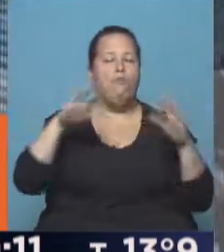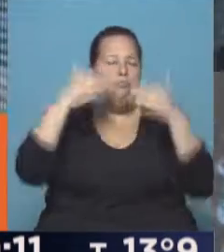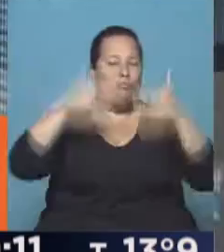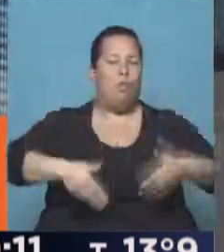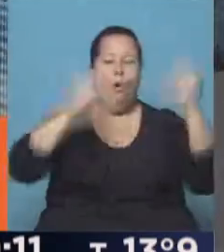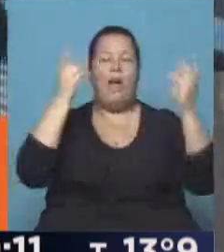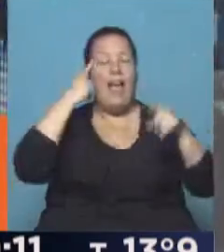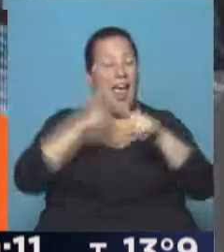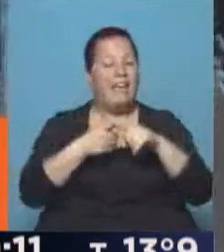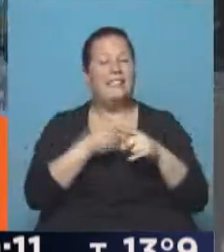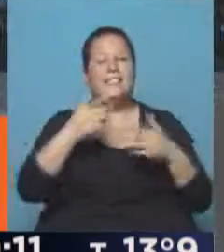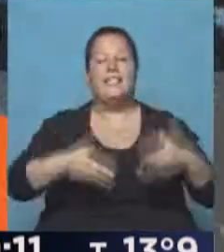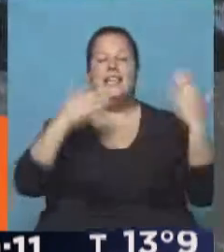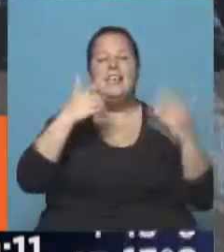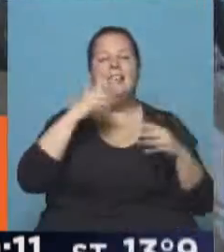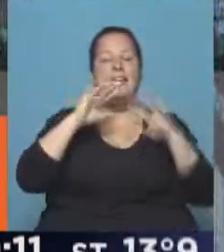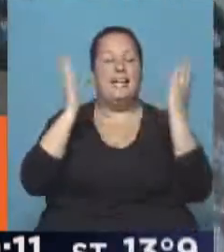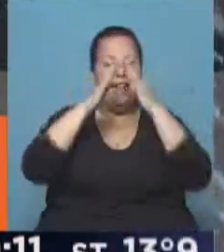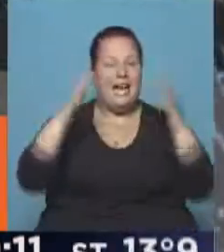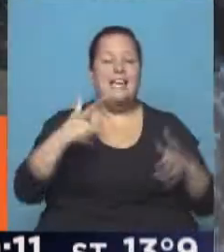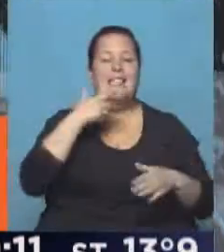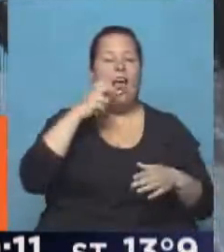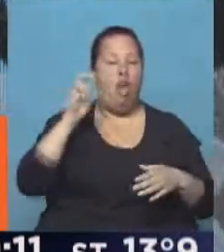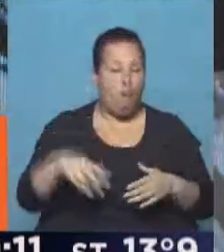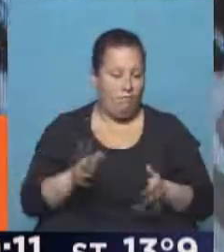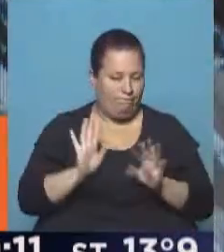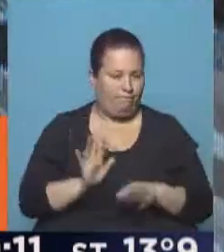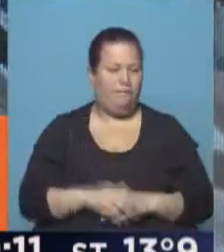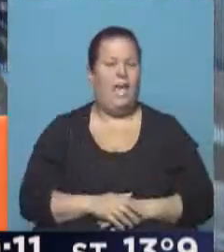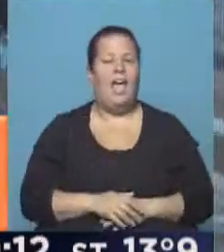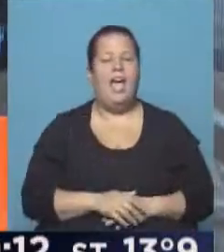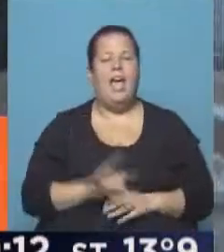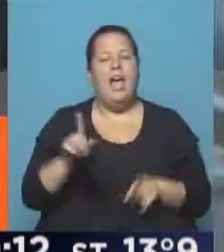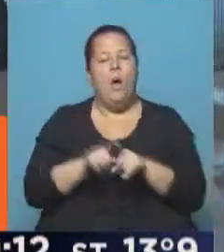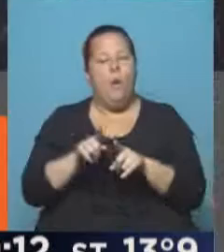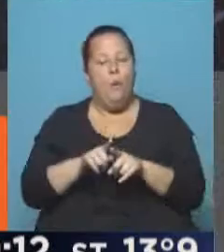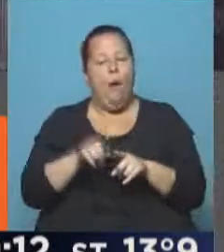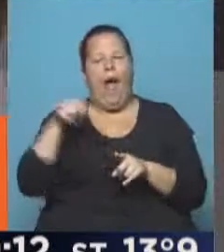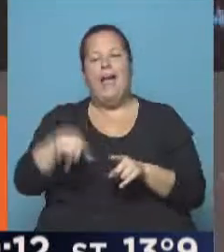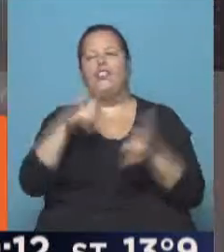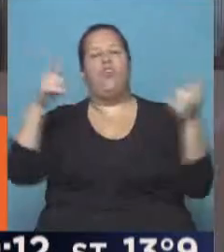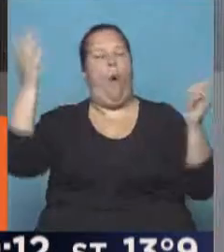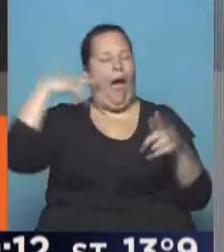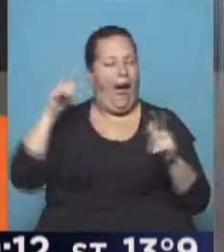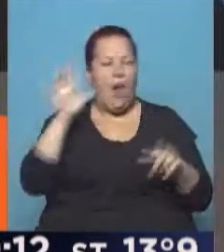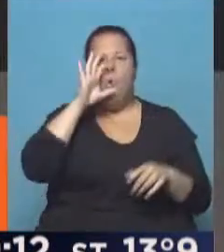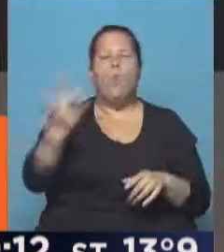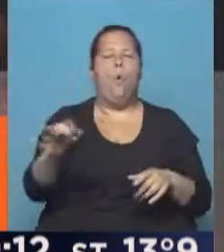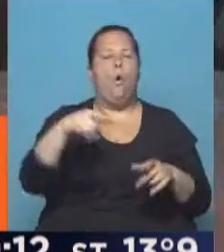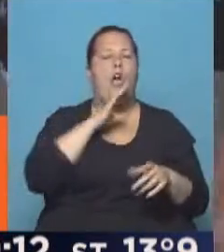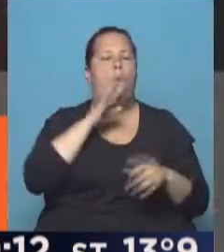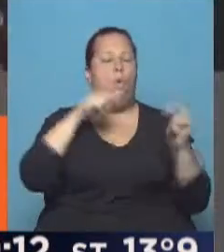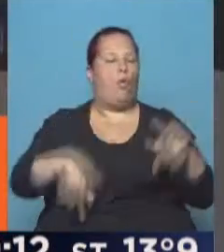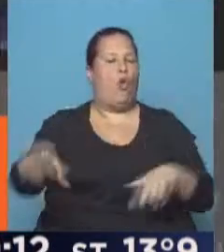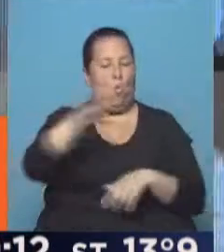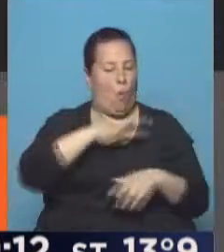de lo que fue el Templo de Salomón. Es decir, no, es como decir, esto no existió, nunca hubo judíos